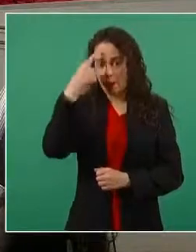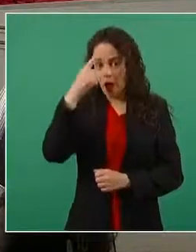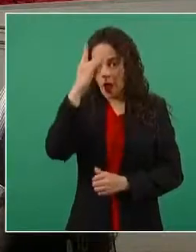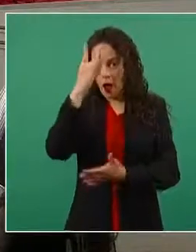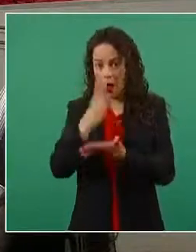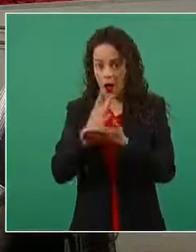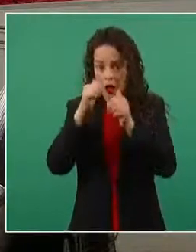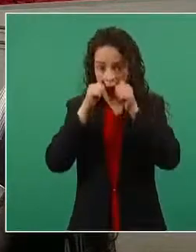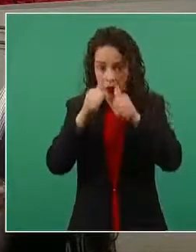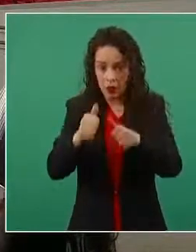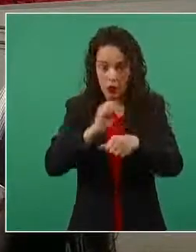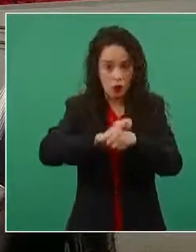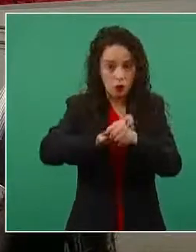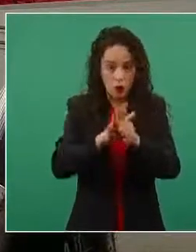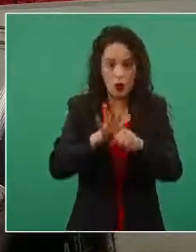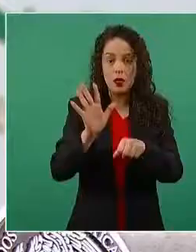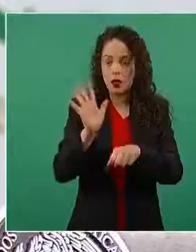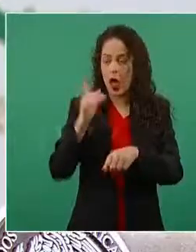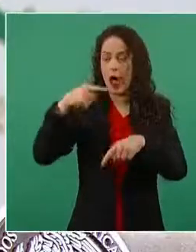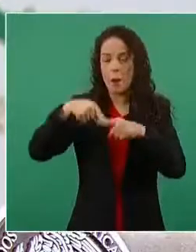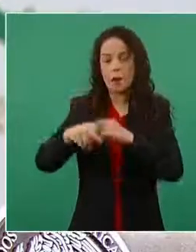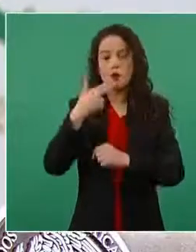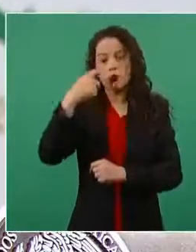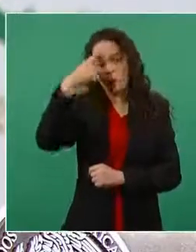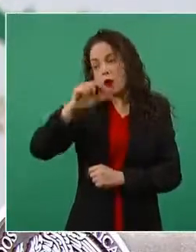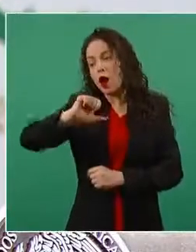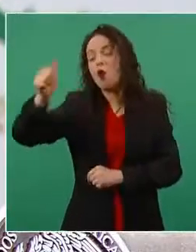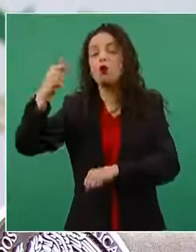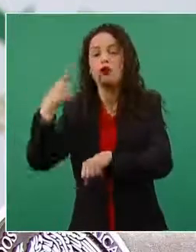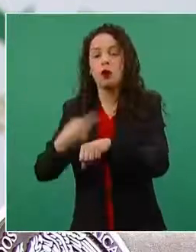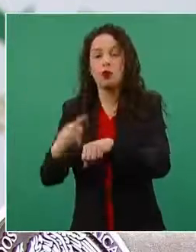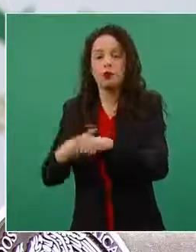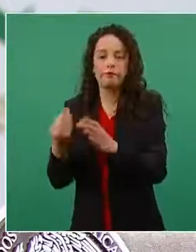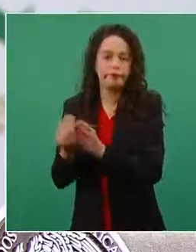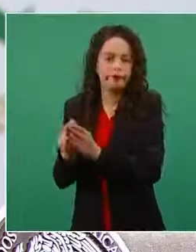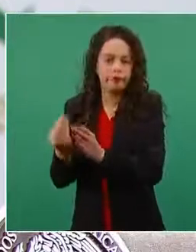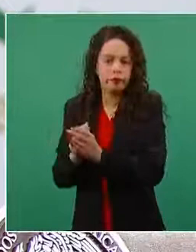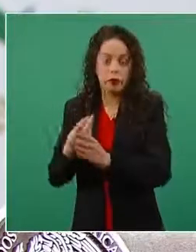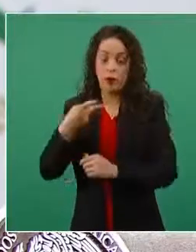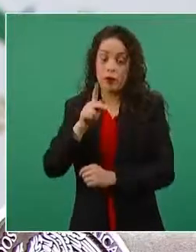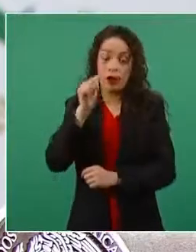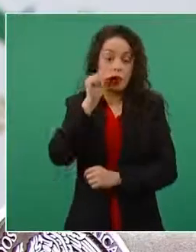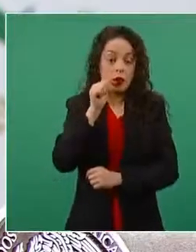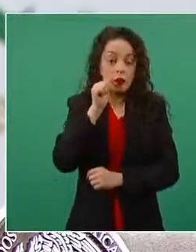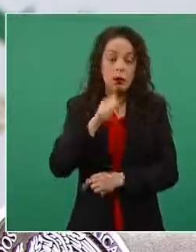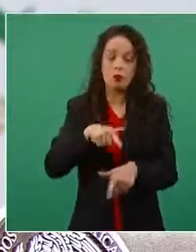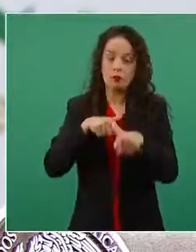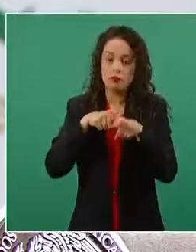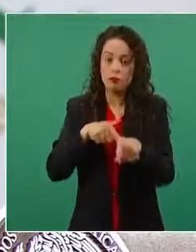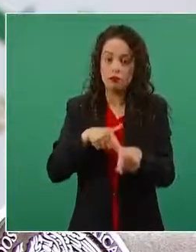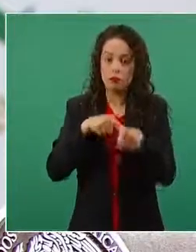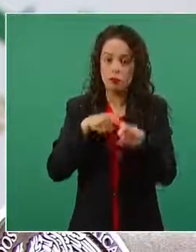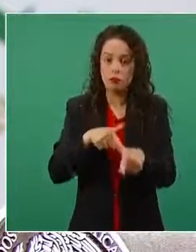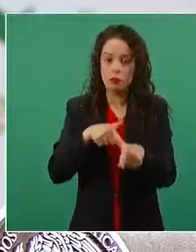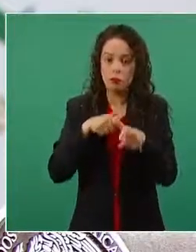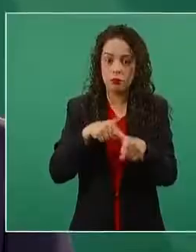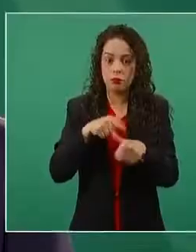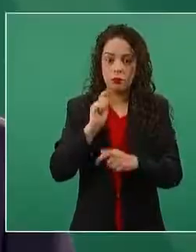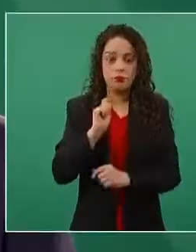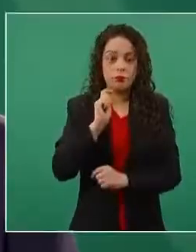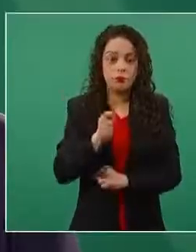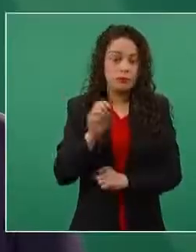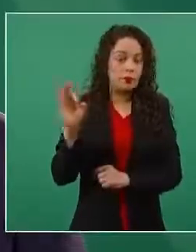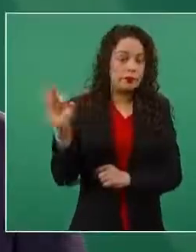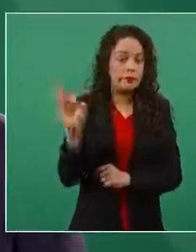empezado a utilizarse para otros padecimientos. Por supuesto, siempre con el protocolo de continuidad que permitiría en un